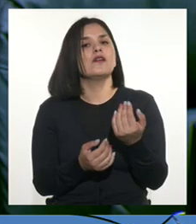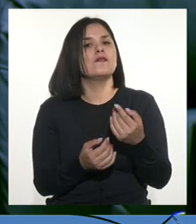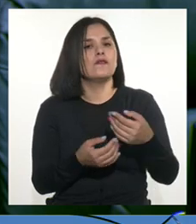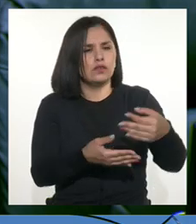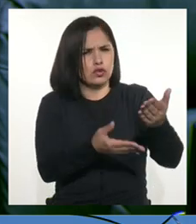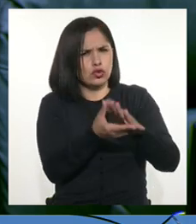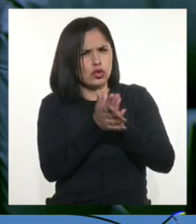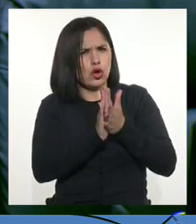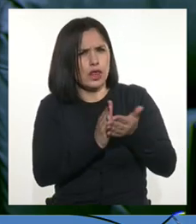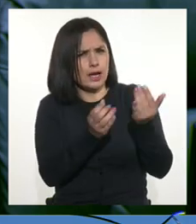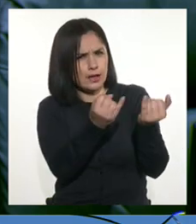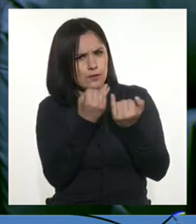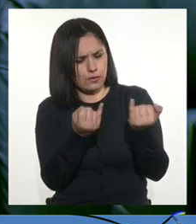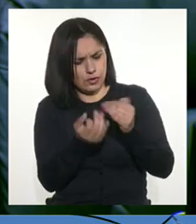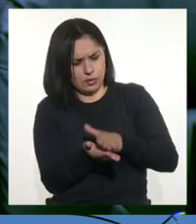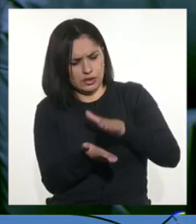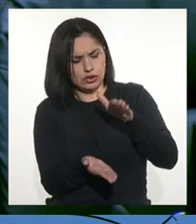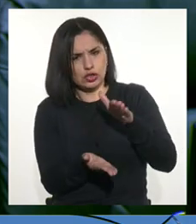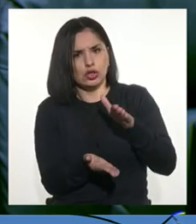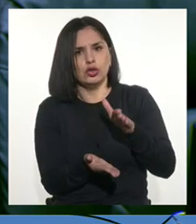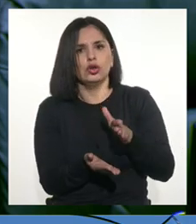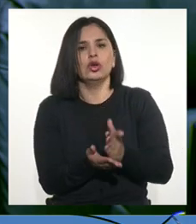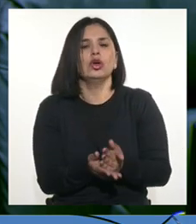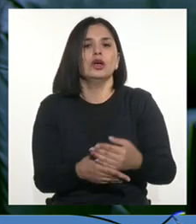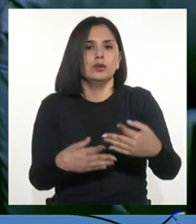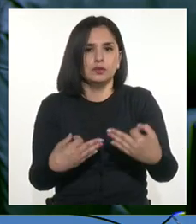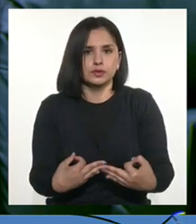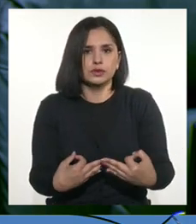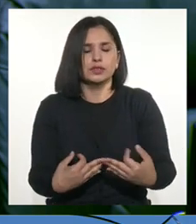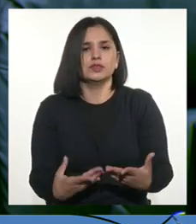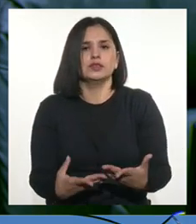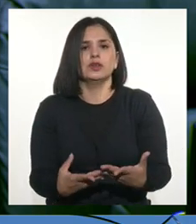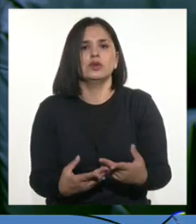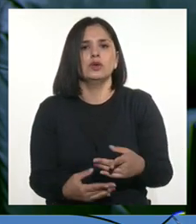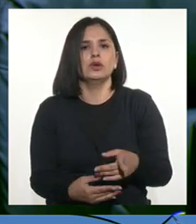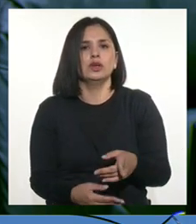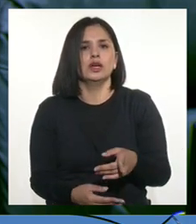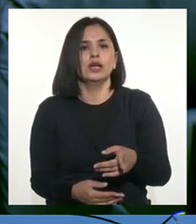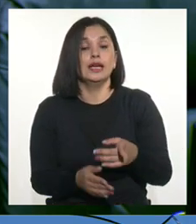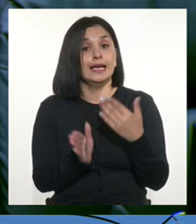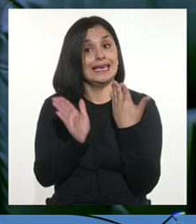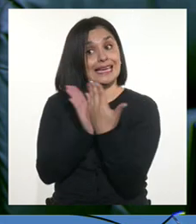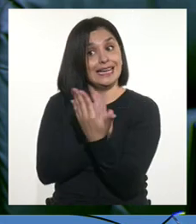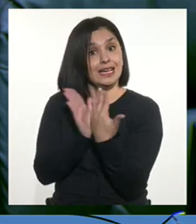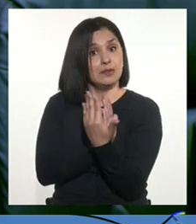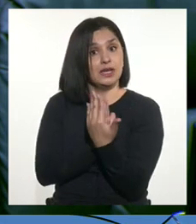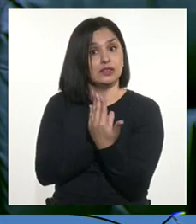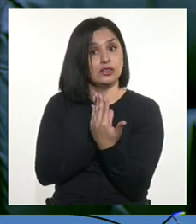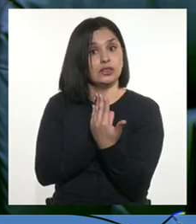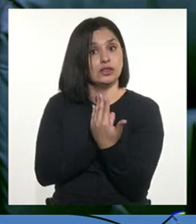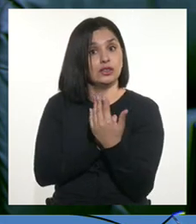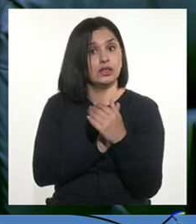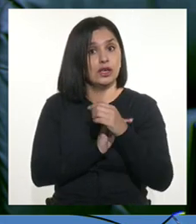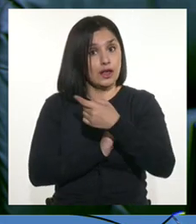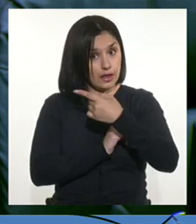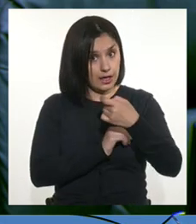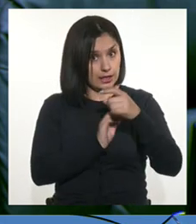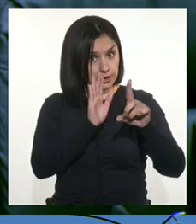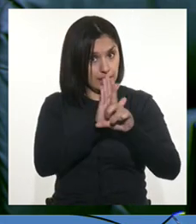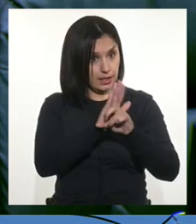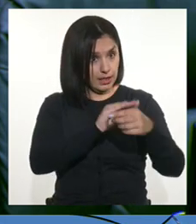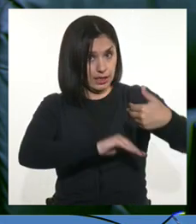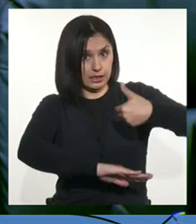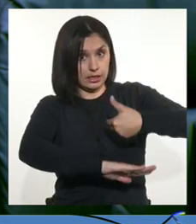antecedentes que resulten atingentes para asegurar la pertinencia que la erogación de las seis ni las cien leyes propuestas